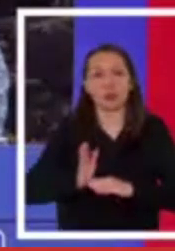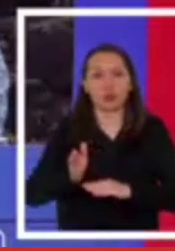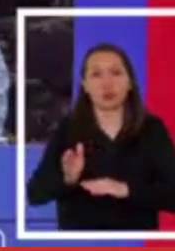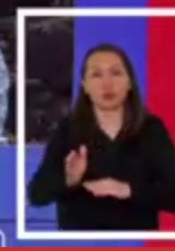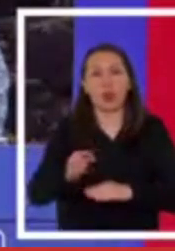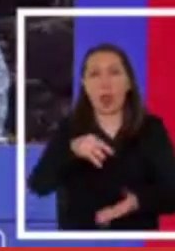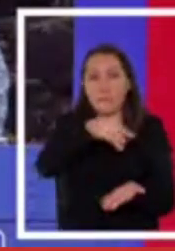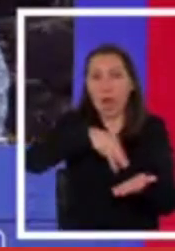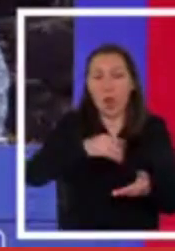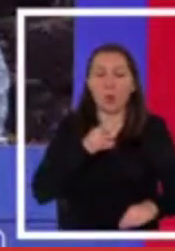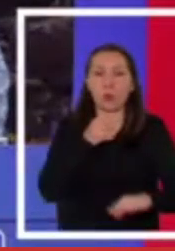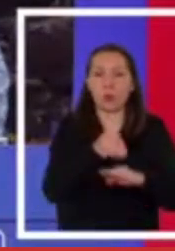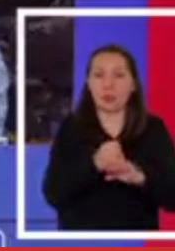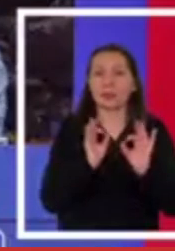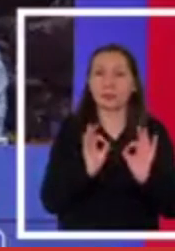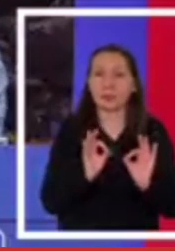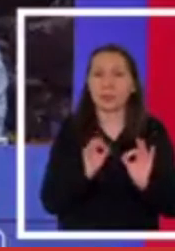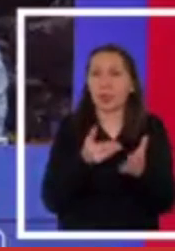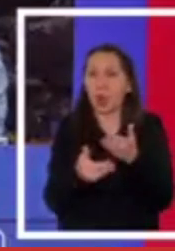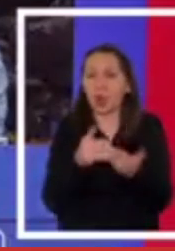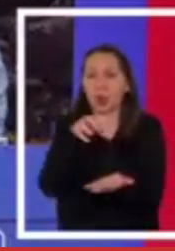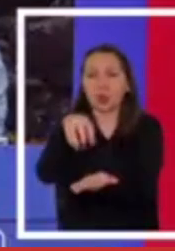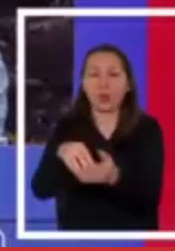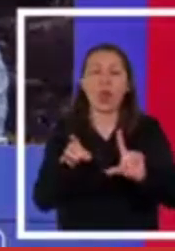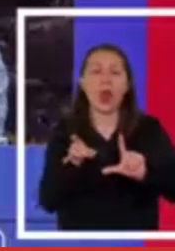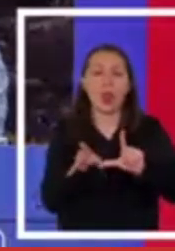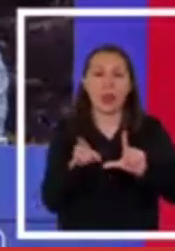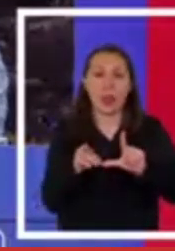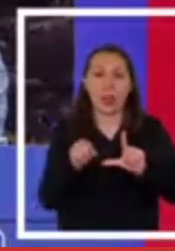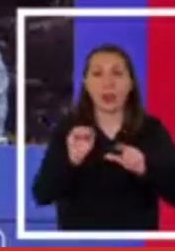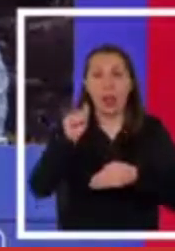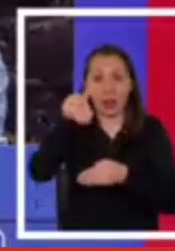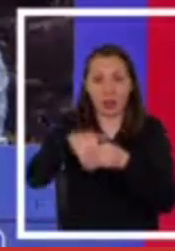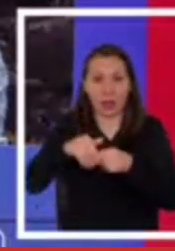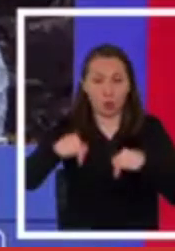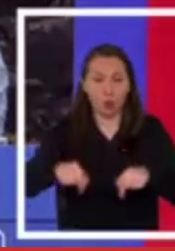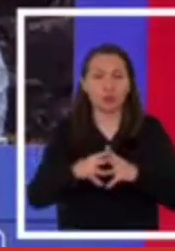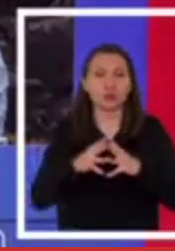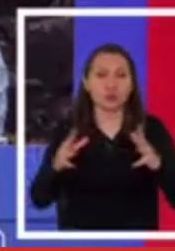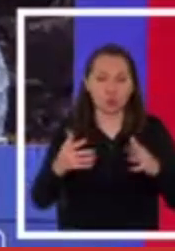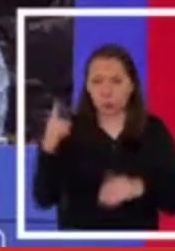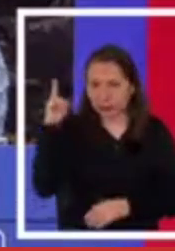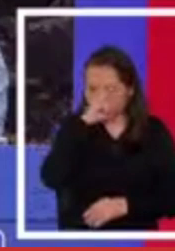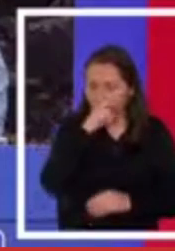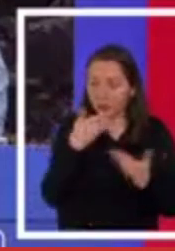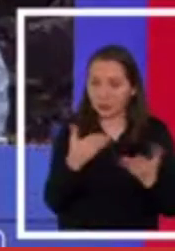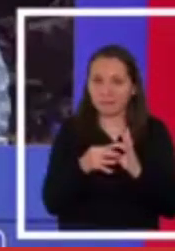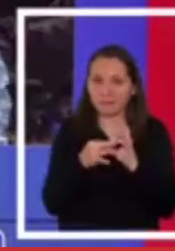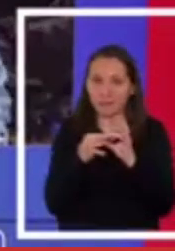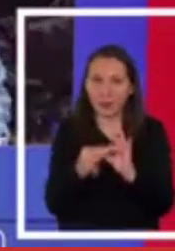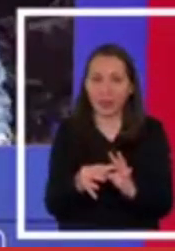hacia hacia el maule vamos específicamente a Linares durante esta tarde donde ha sido muy duro y